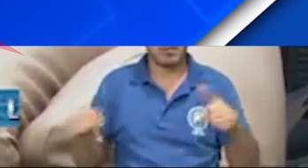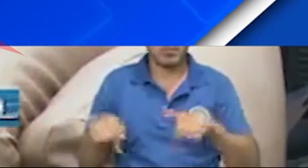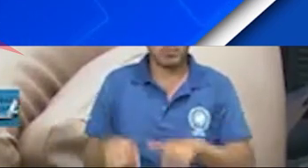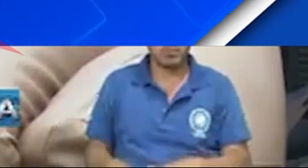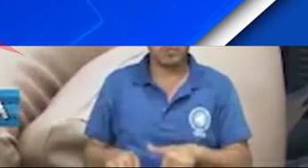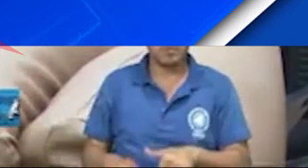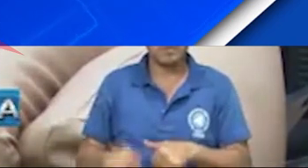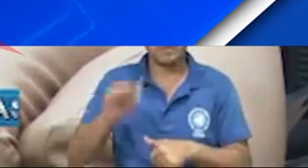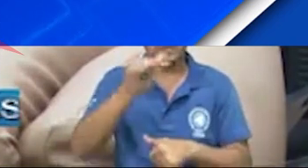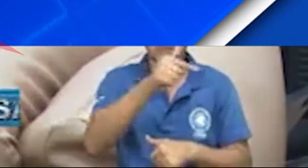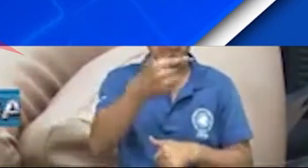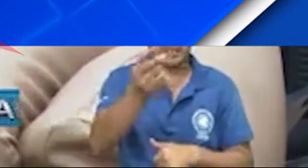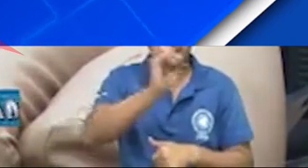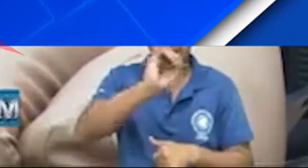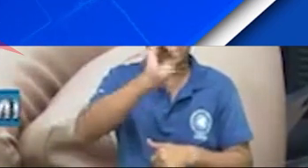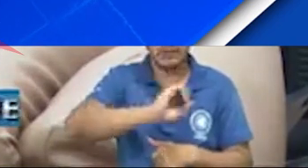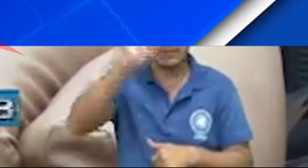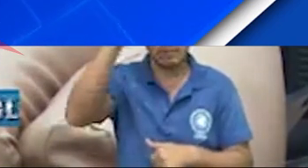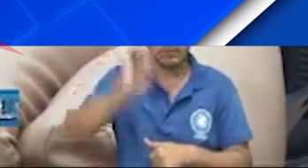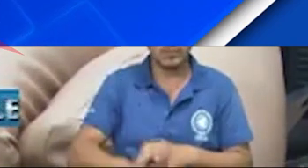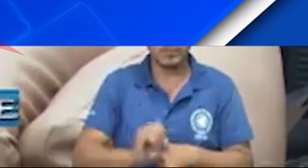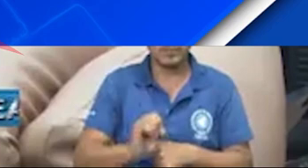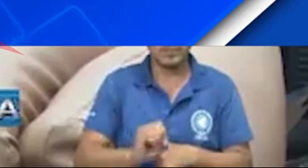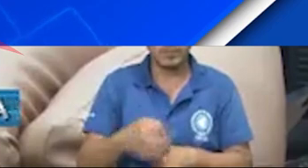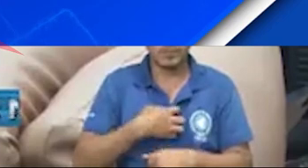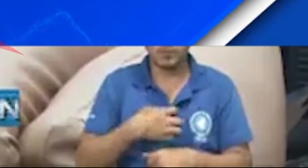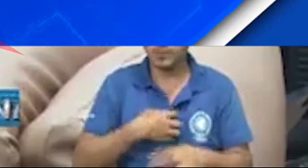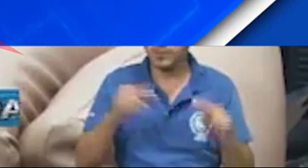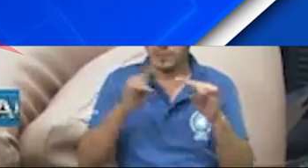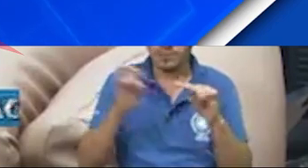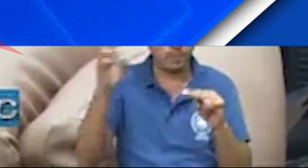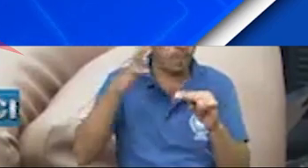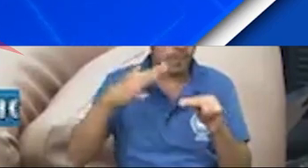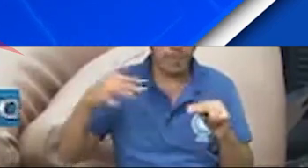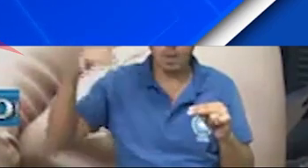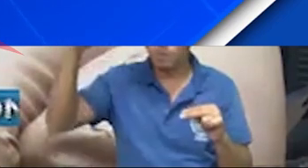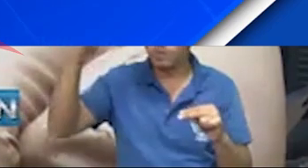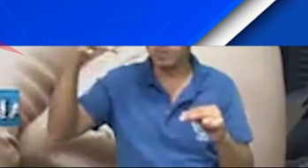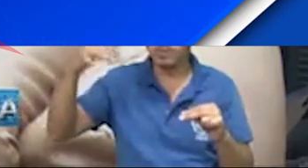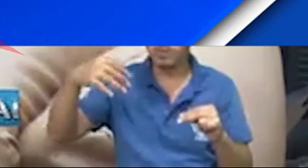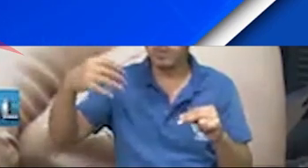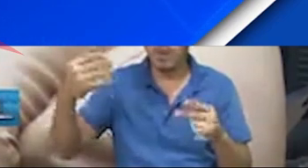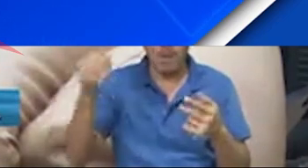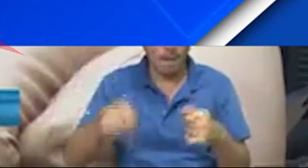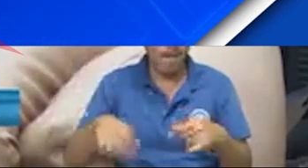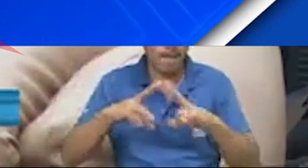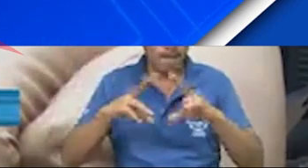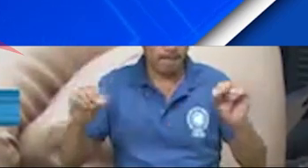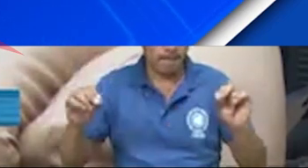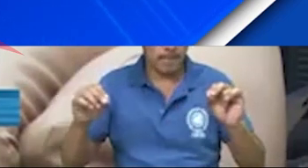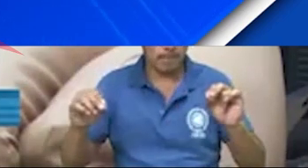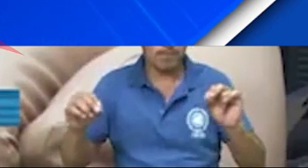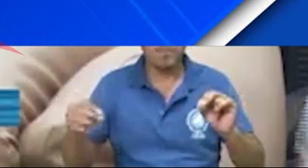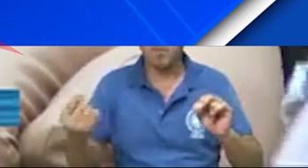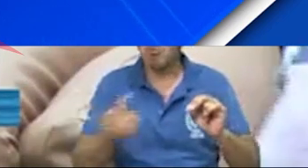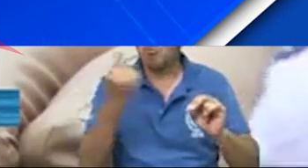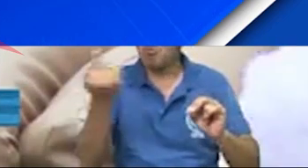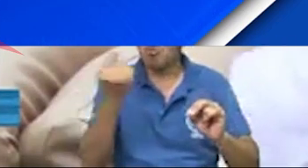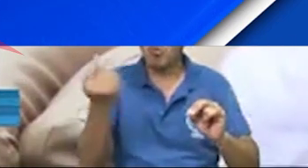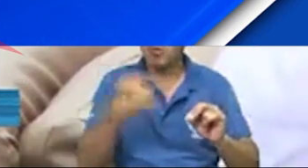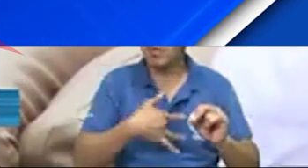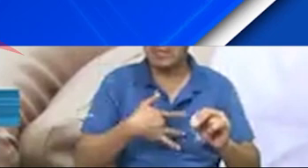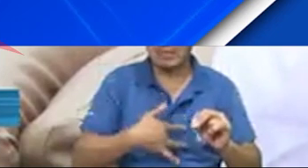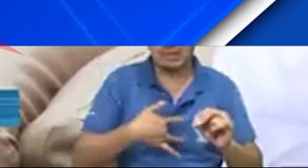prácticamente el 70% de la generación eléctrica de nuestro país se